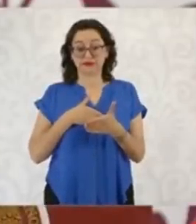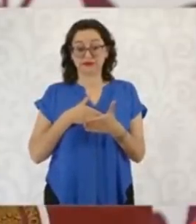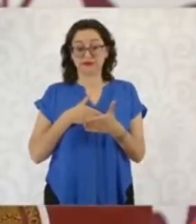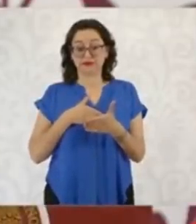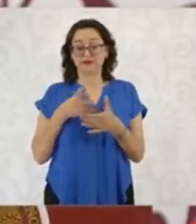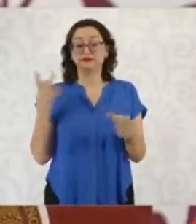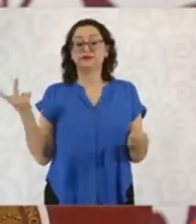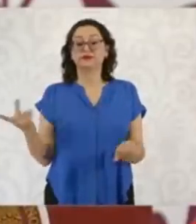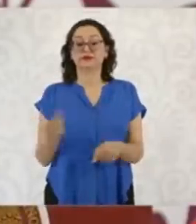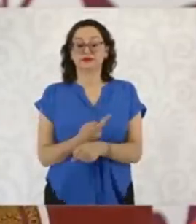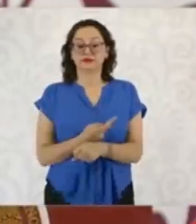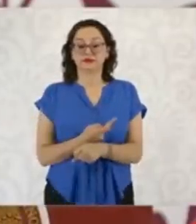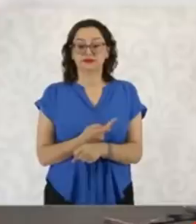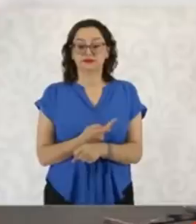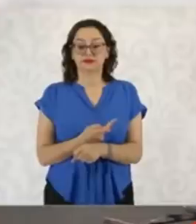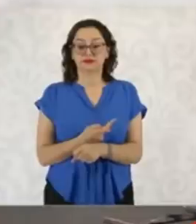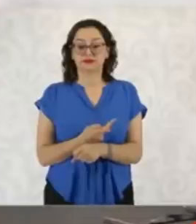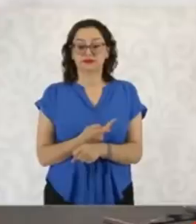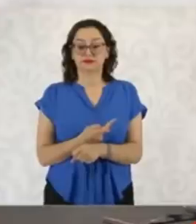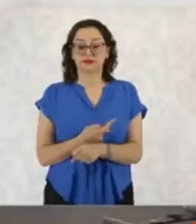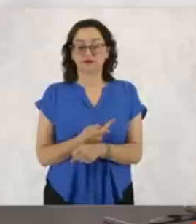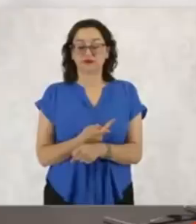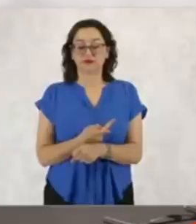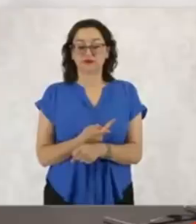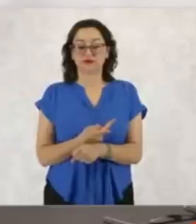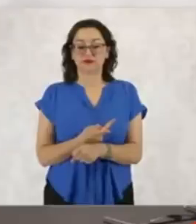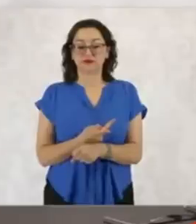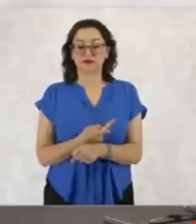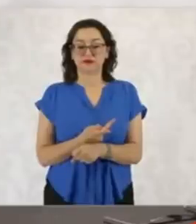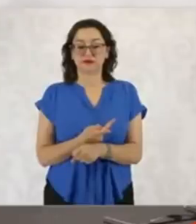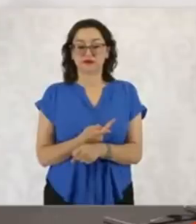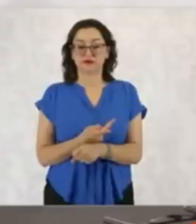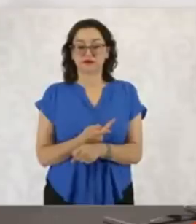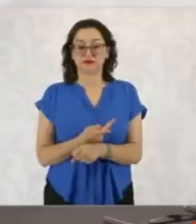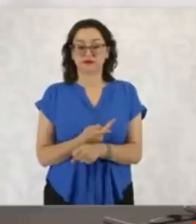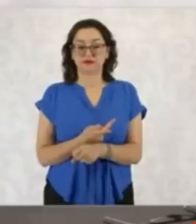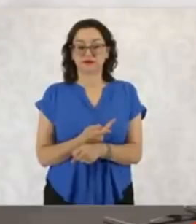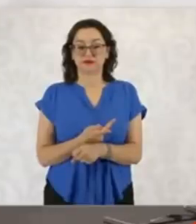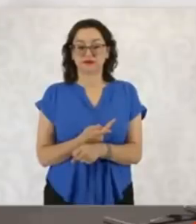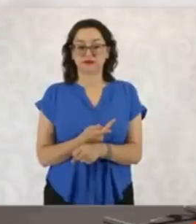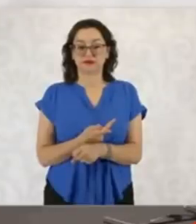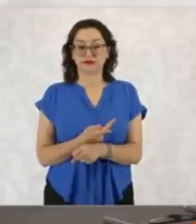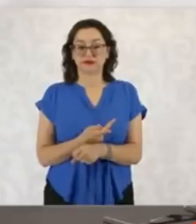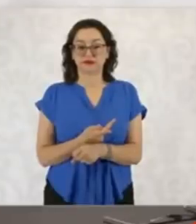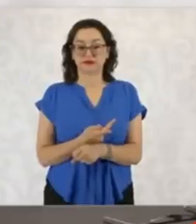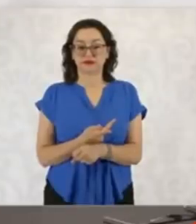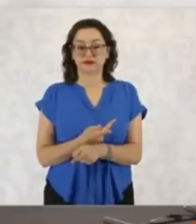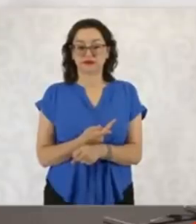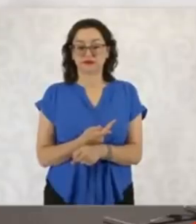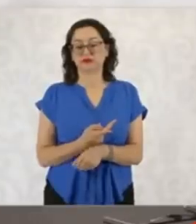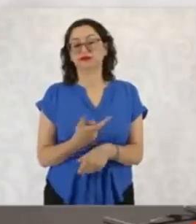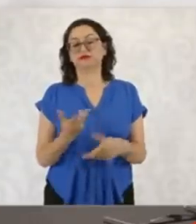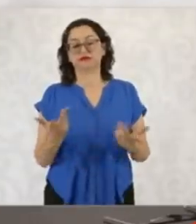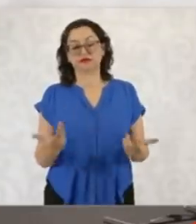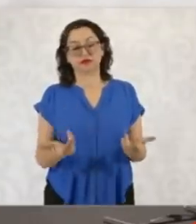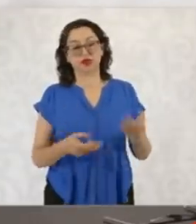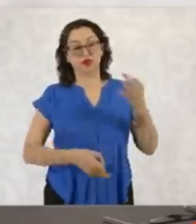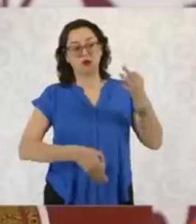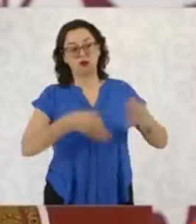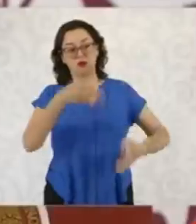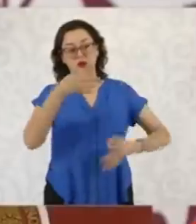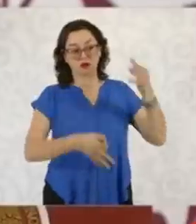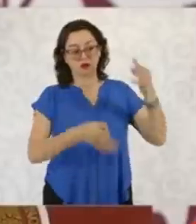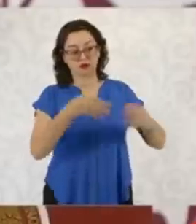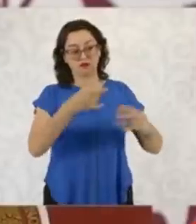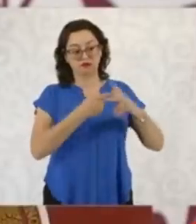fueron derrotados en términos jurídicos los defensores de las personas implicadas y las